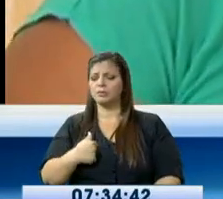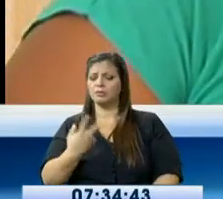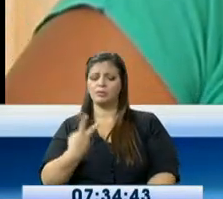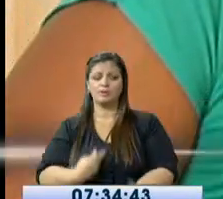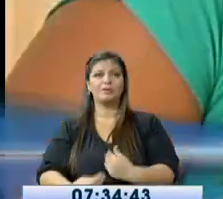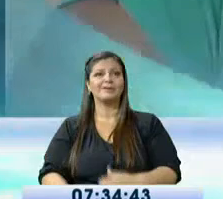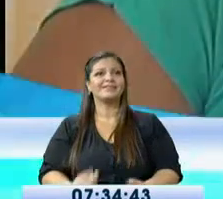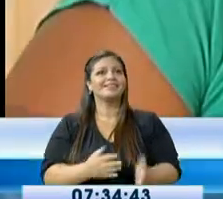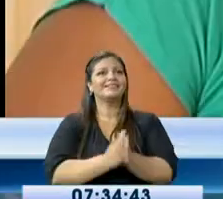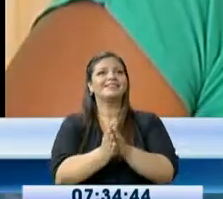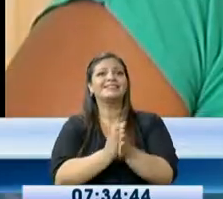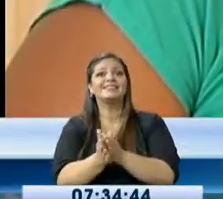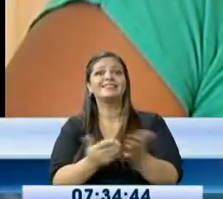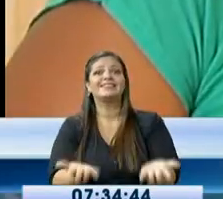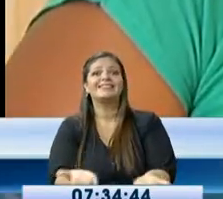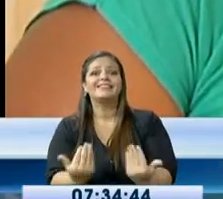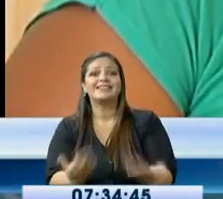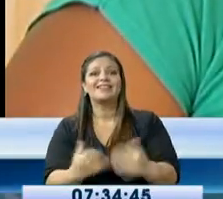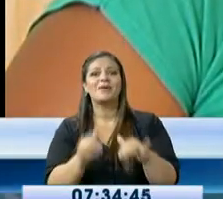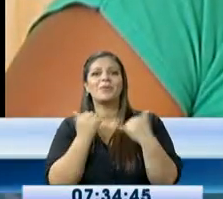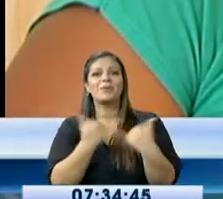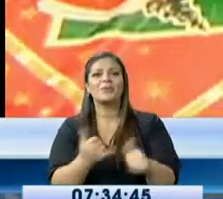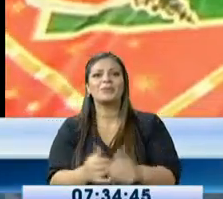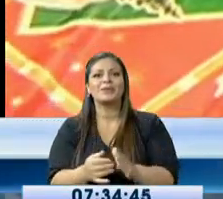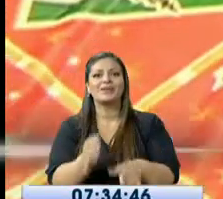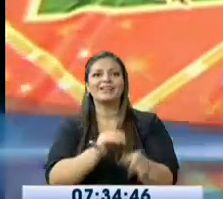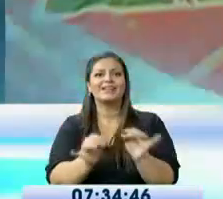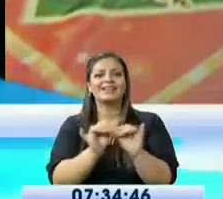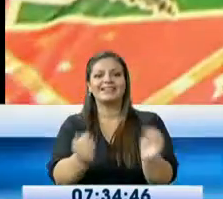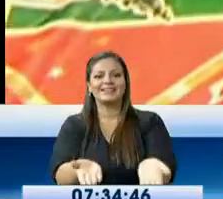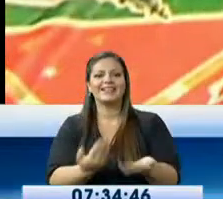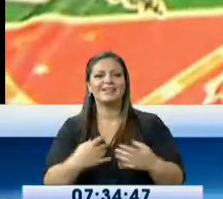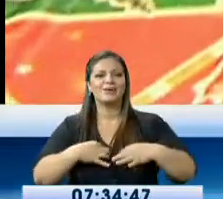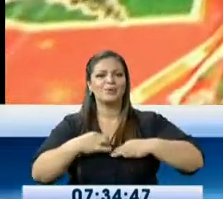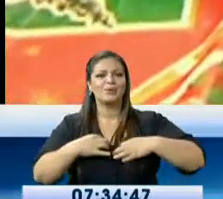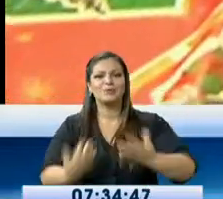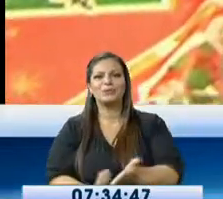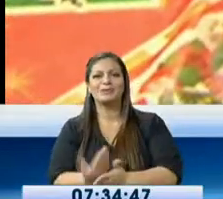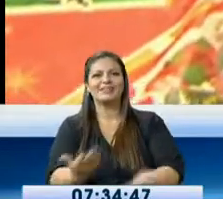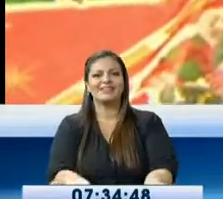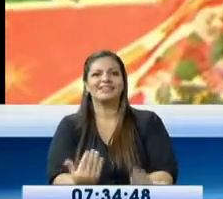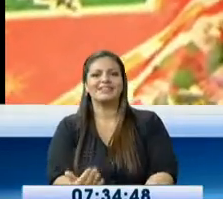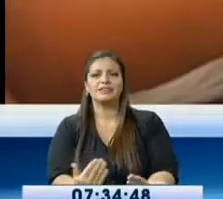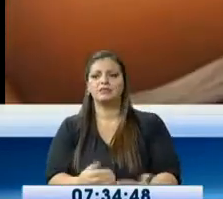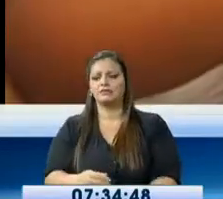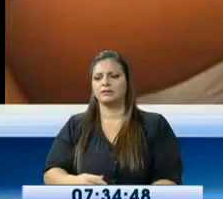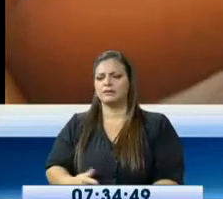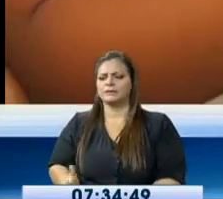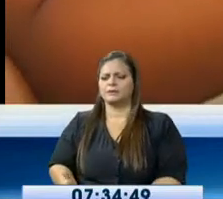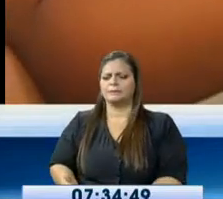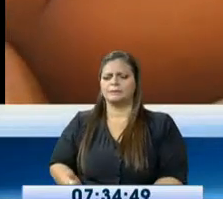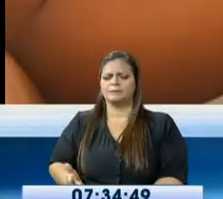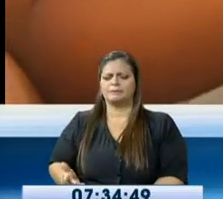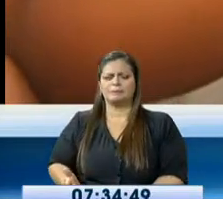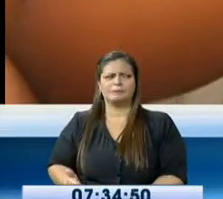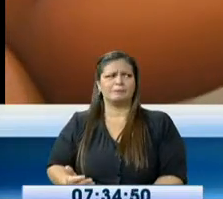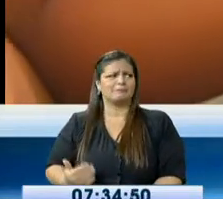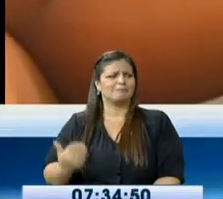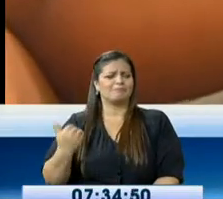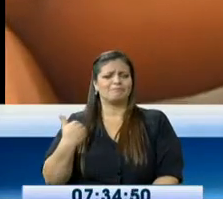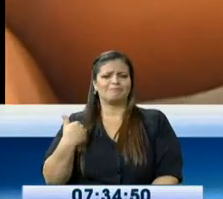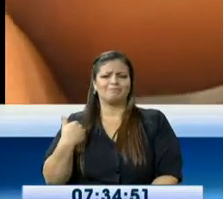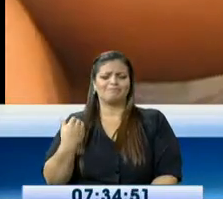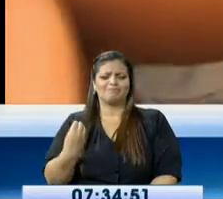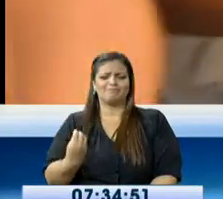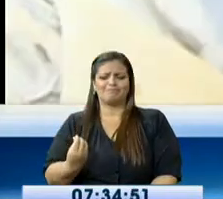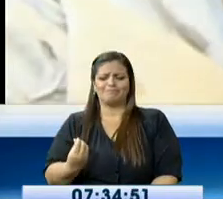ropa nueva, pero muchas veces no hay para conseguírselas. Antes del día de la Navidad yo ya les compraba a ella su ropita,